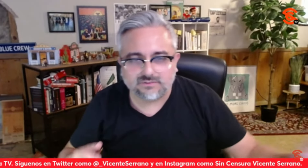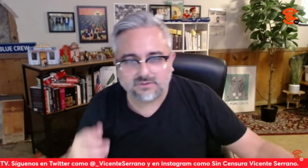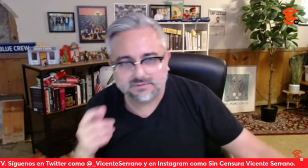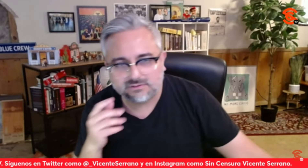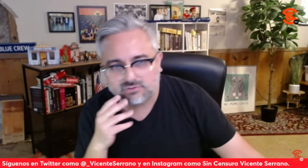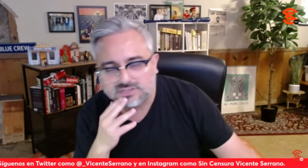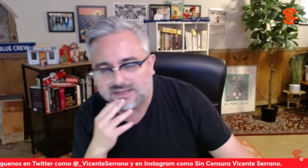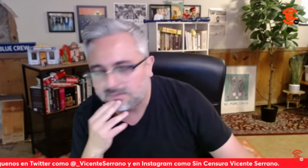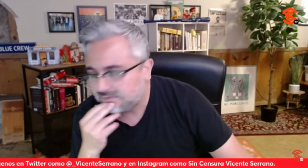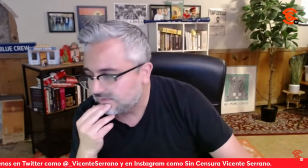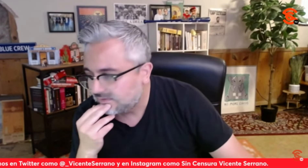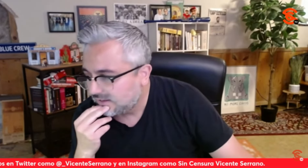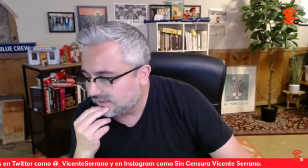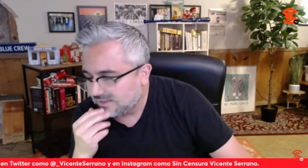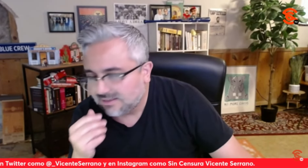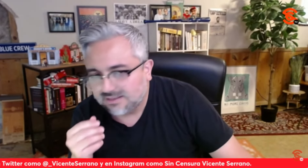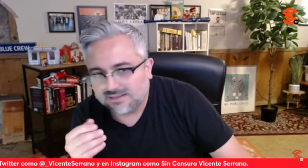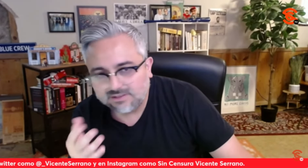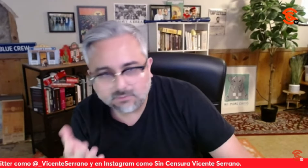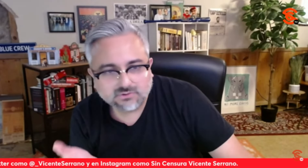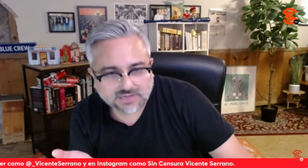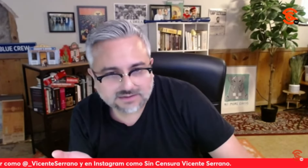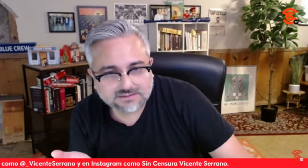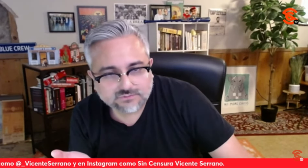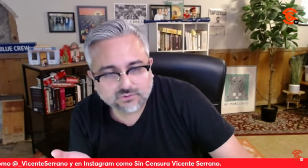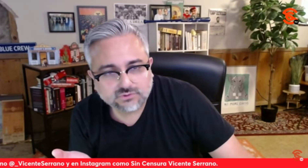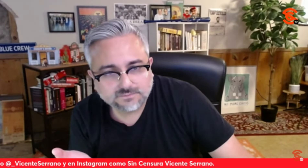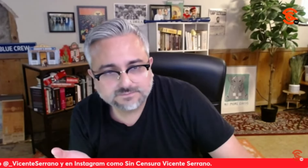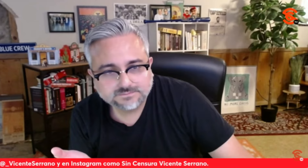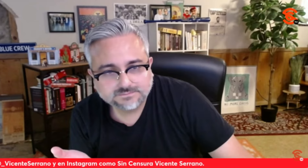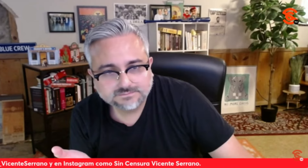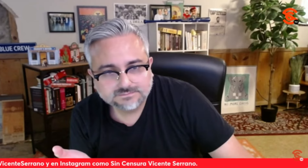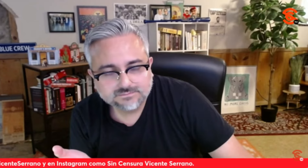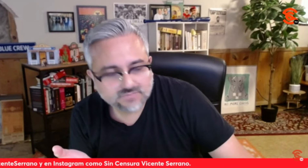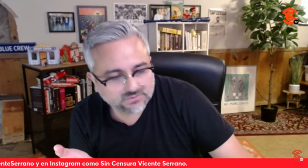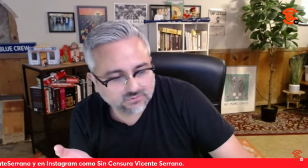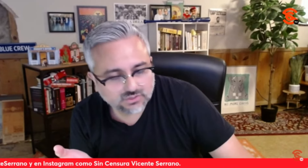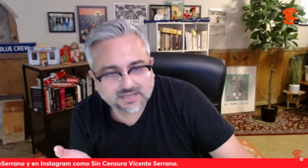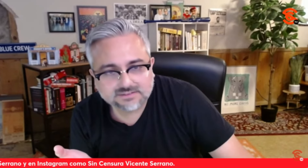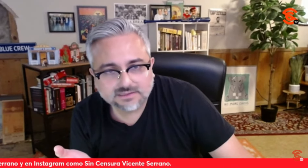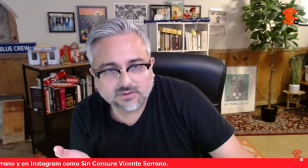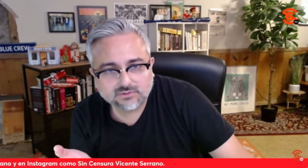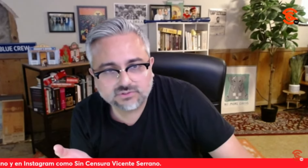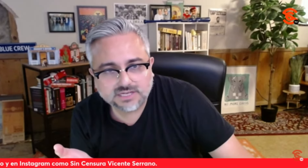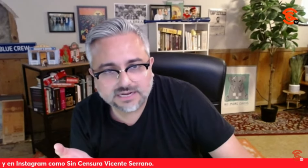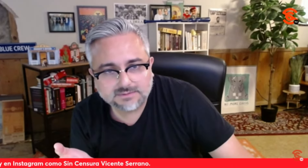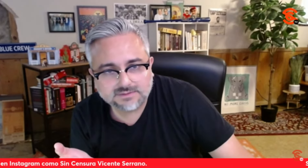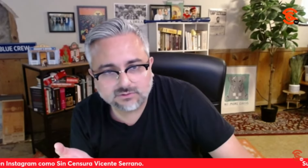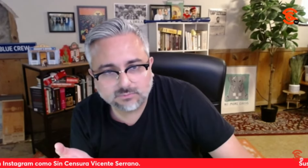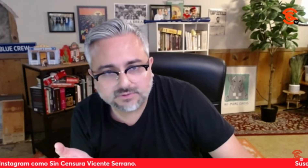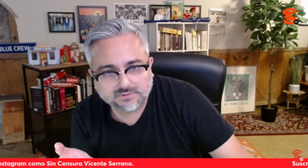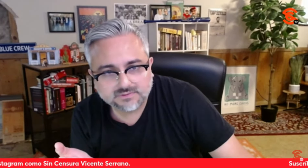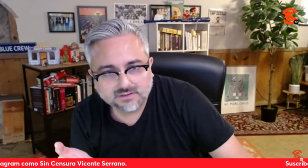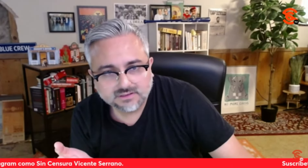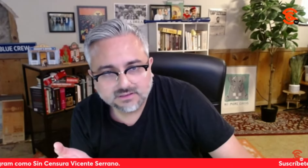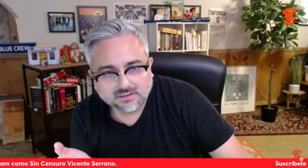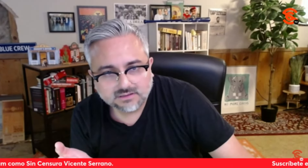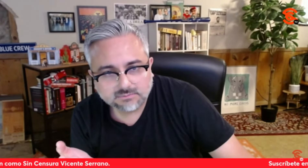declaraciones infames de Xóchitl Gálvez, quiero mostrarle esta foto, una foto en la que sale una Xóchitl Gálvez siendo,